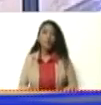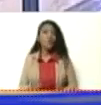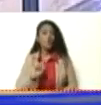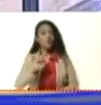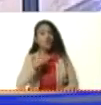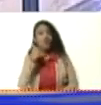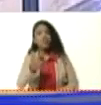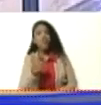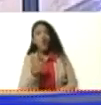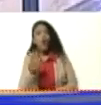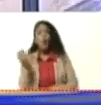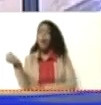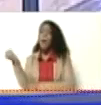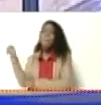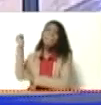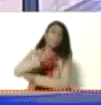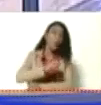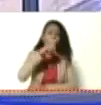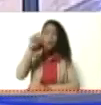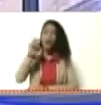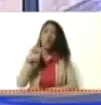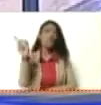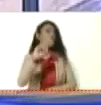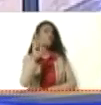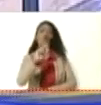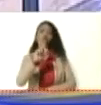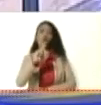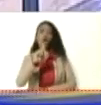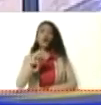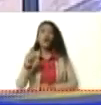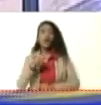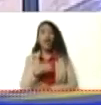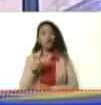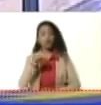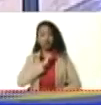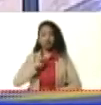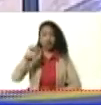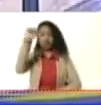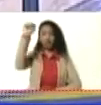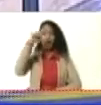fue derrotado por Nicolás Maduro, el superbigote.